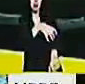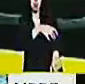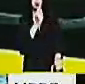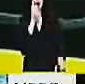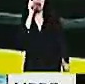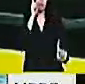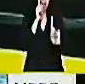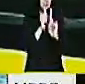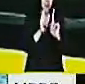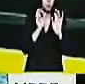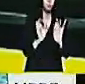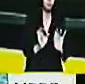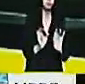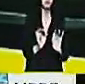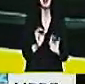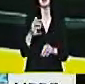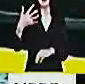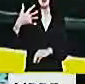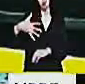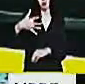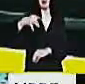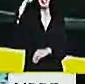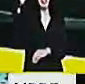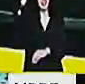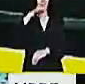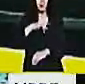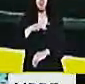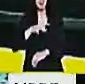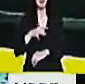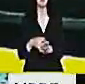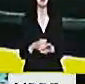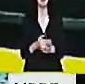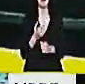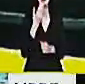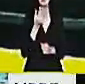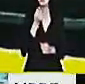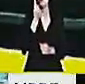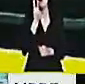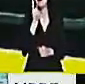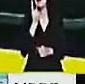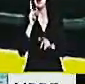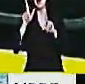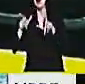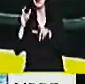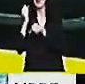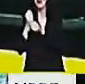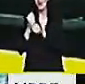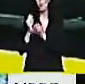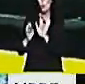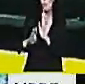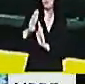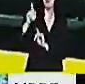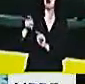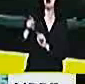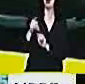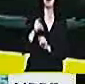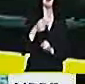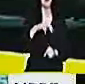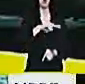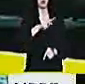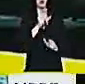moviendo. Qué importante saber cuáles son las vocaciones productivas y que nuestros estudiantes puedan